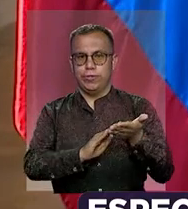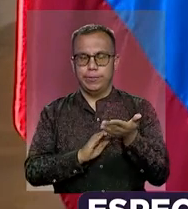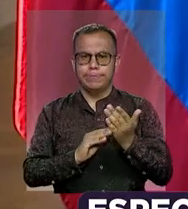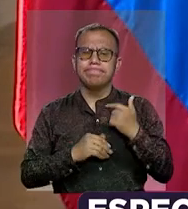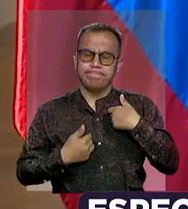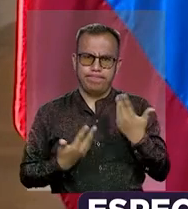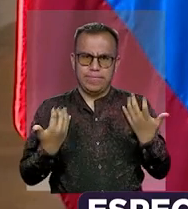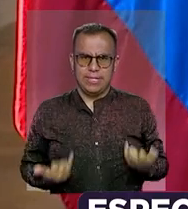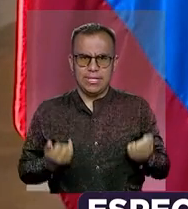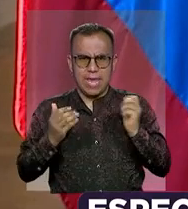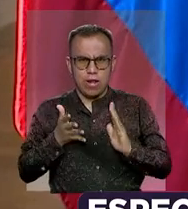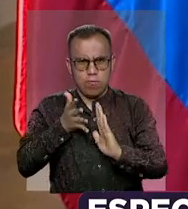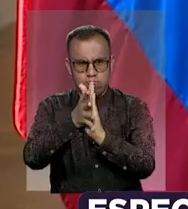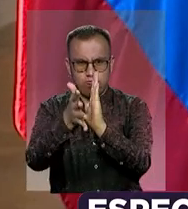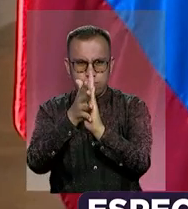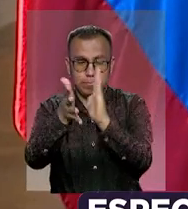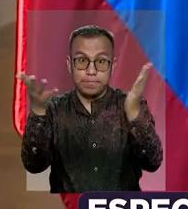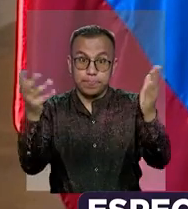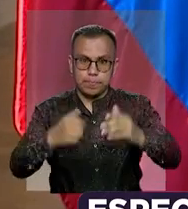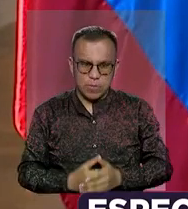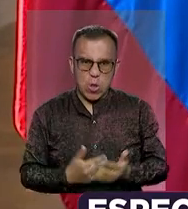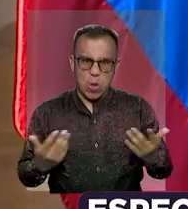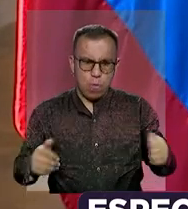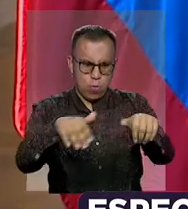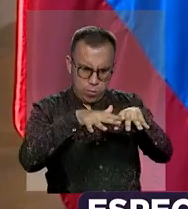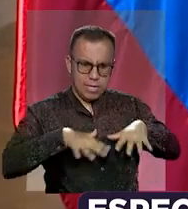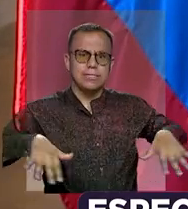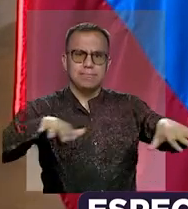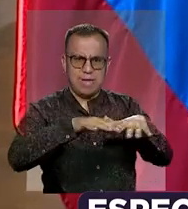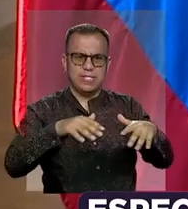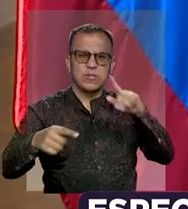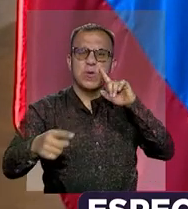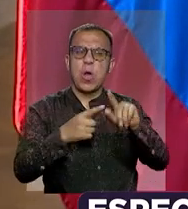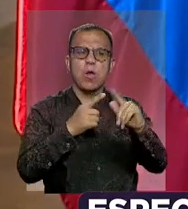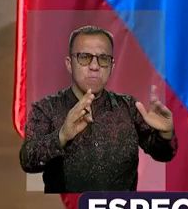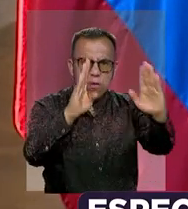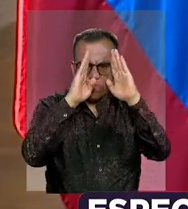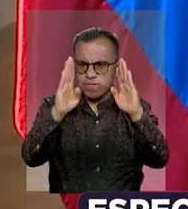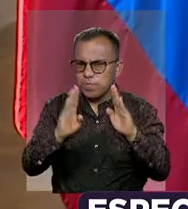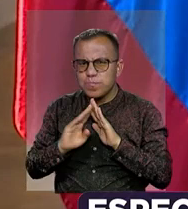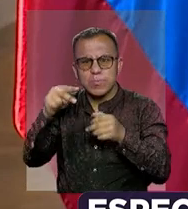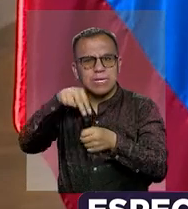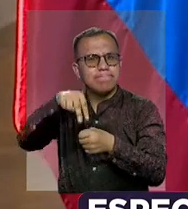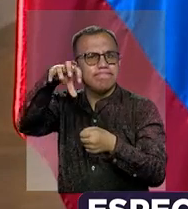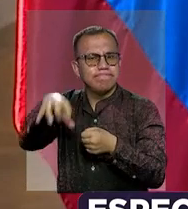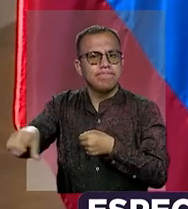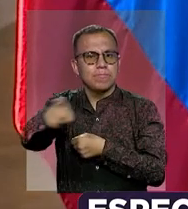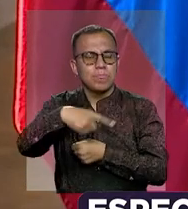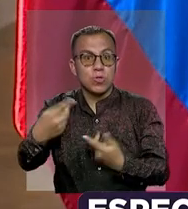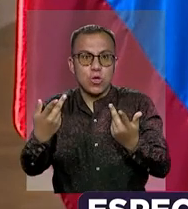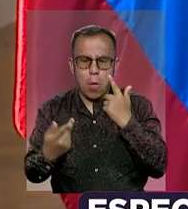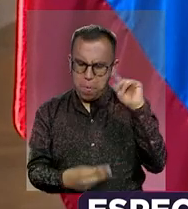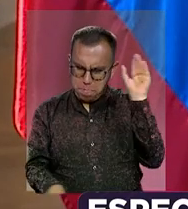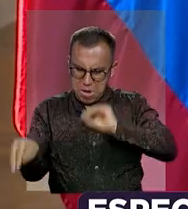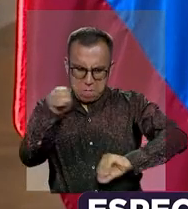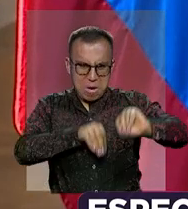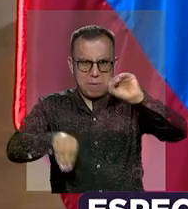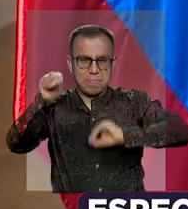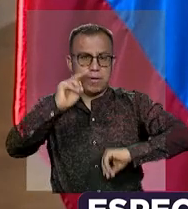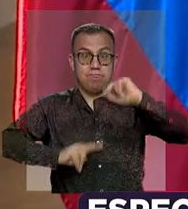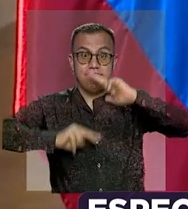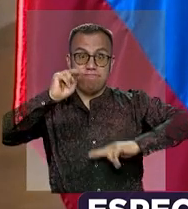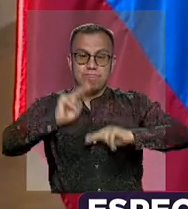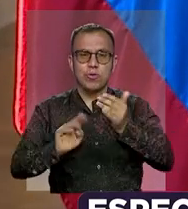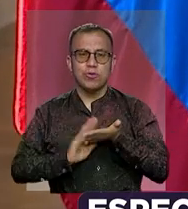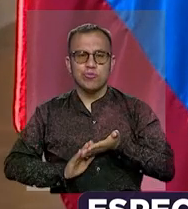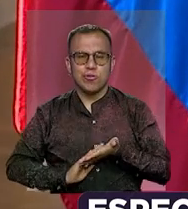Quiero anunciar que instalaremos un espacio para escuchar a la ciudadanía y construir soluciones orientado a